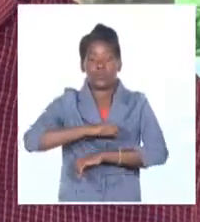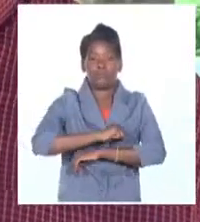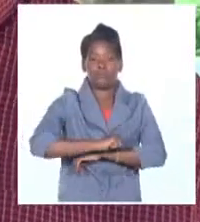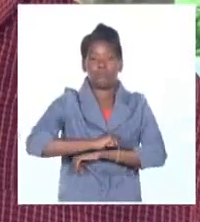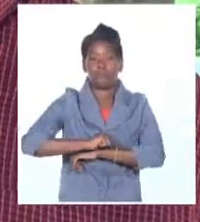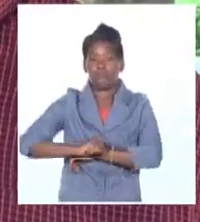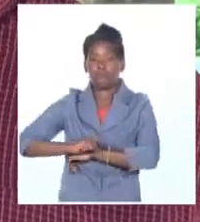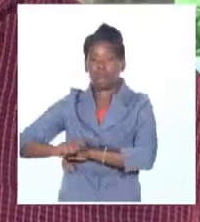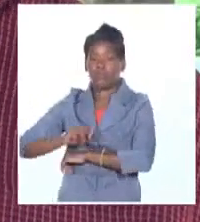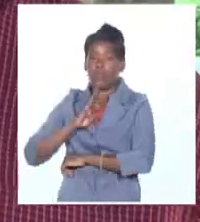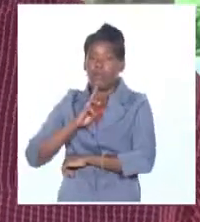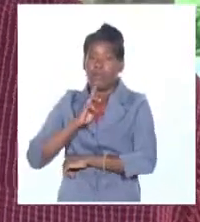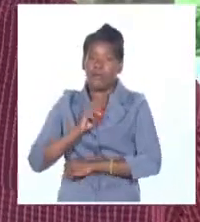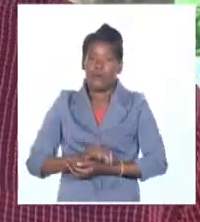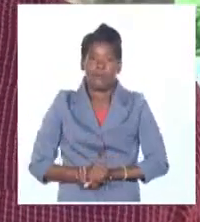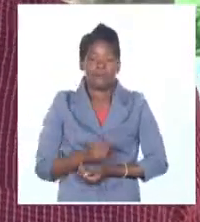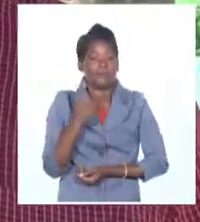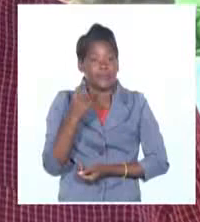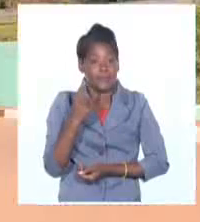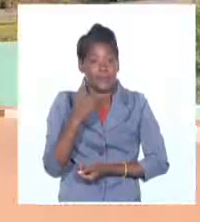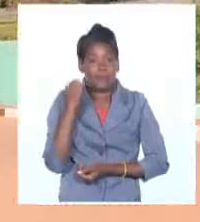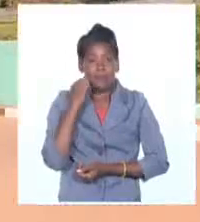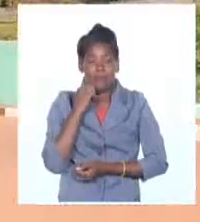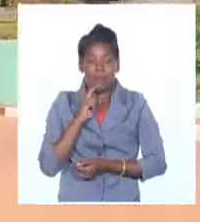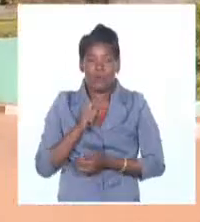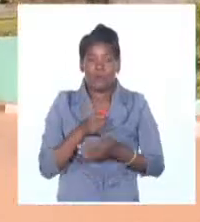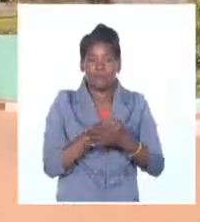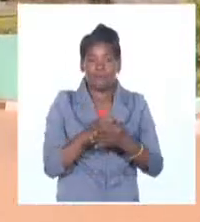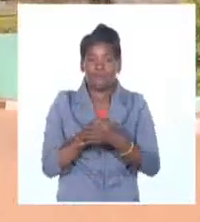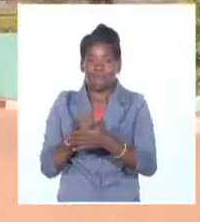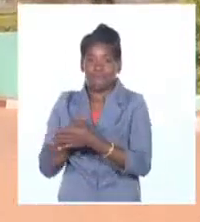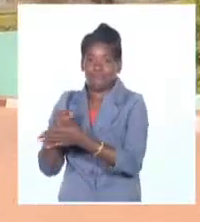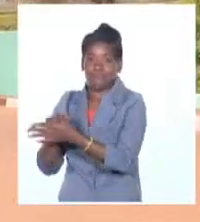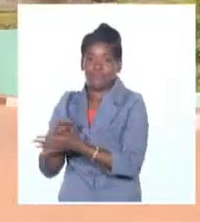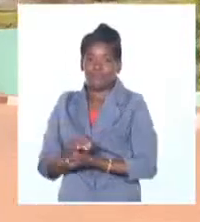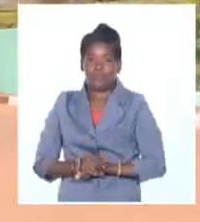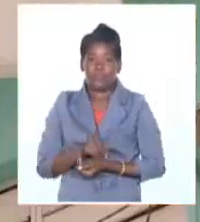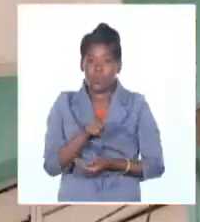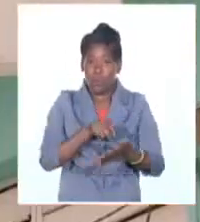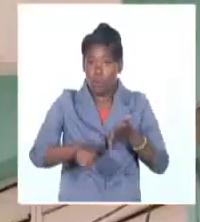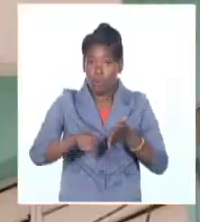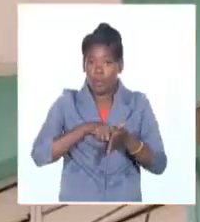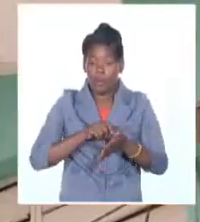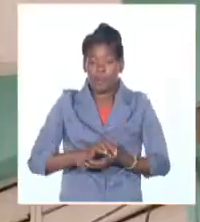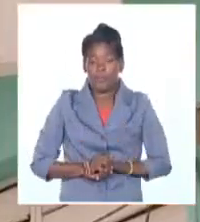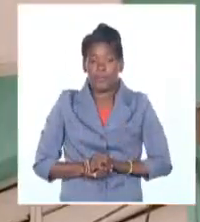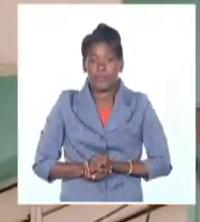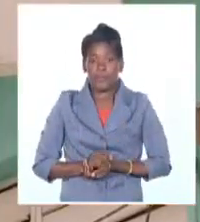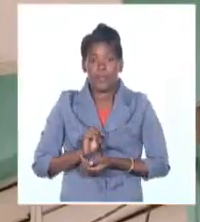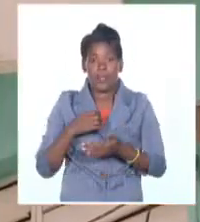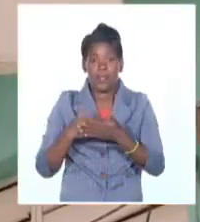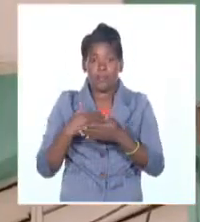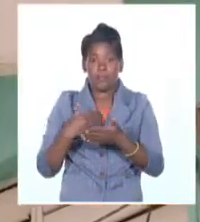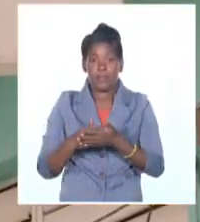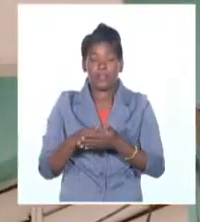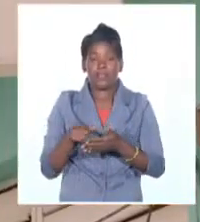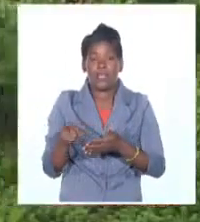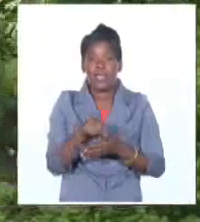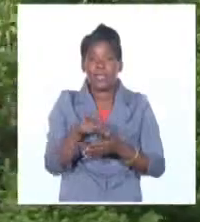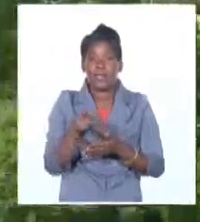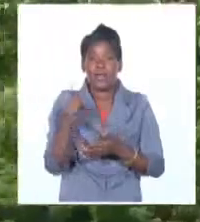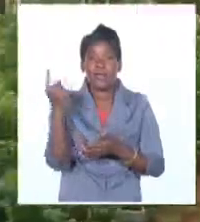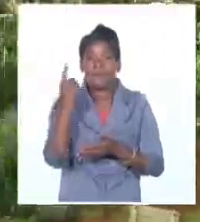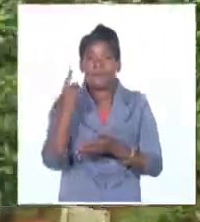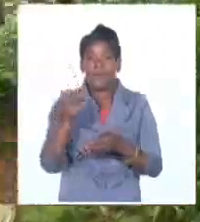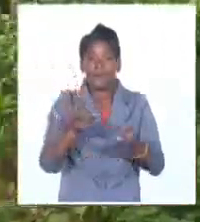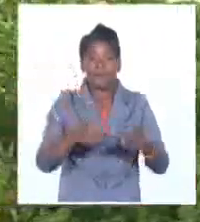a la punta de maicí y a otras localidades de maicí. En el contexto de la contingencia, la investigación y las propuestas para